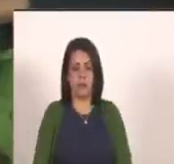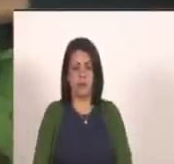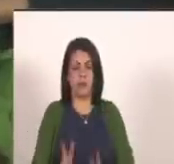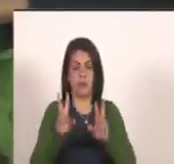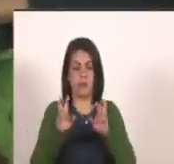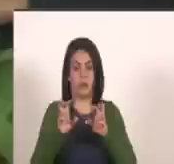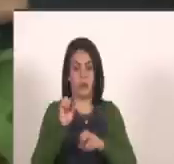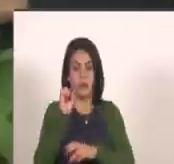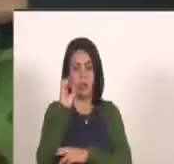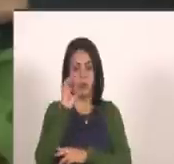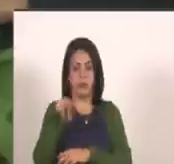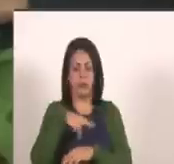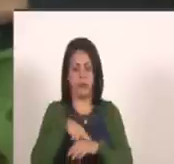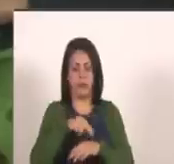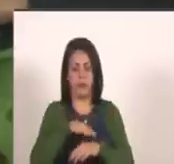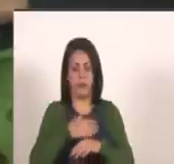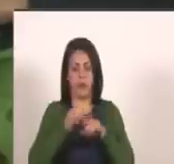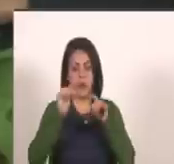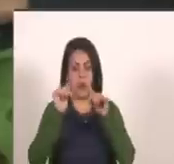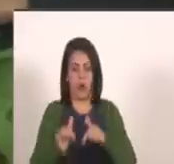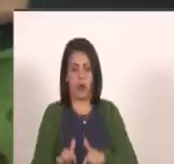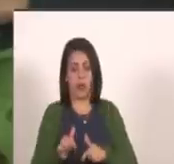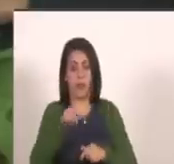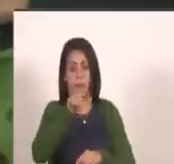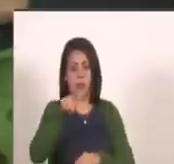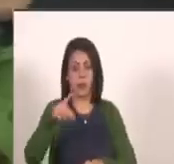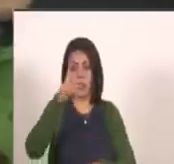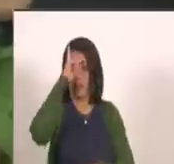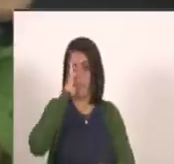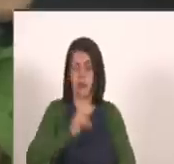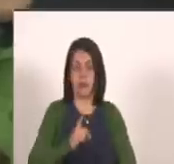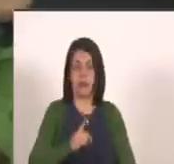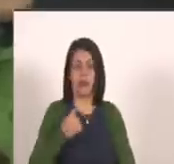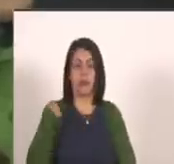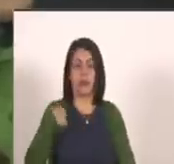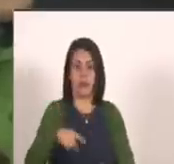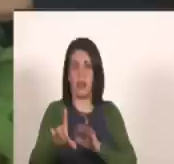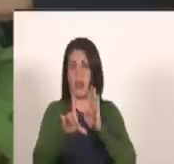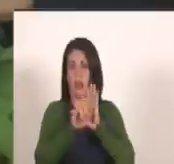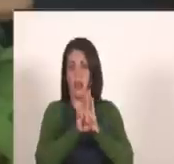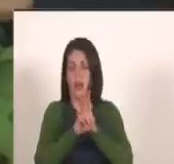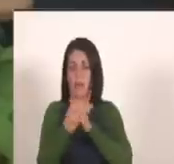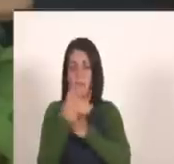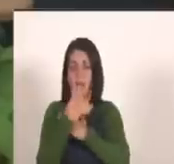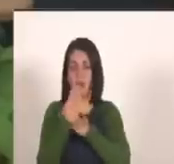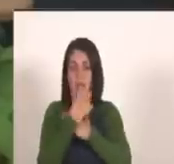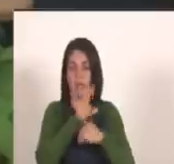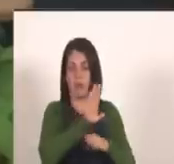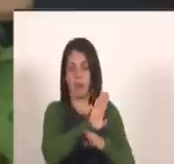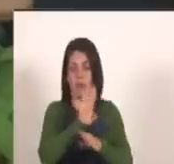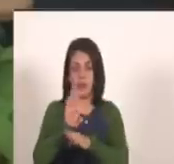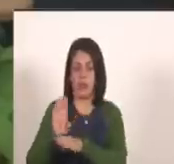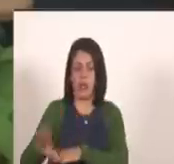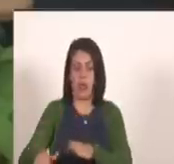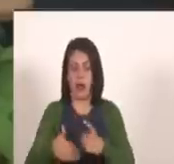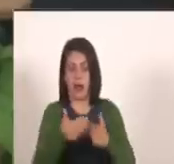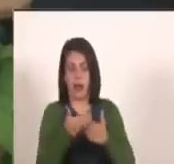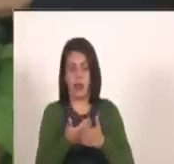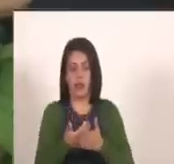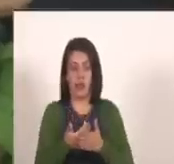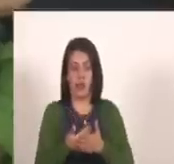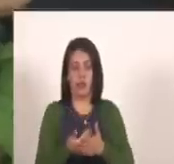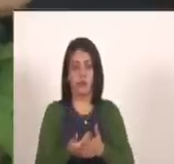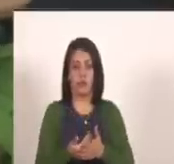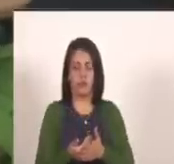esta nueva Asamblea Nacional, hoy las personas con discapacidad tenemos leyes que nos amparan, que protegen y